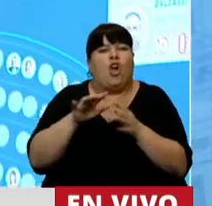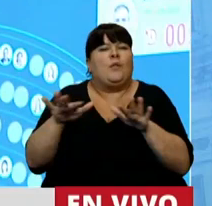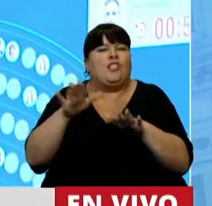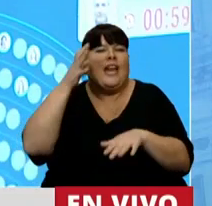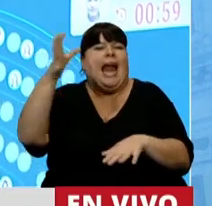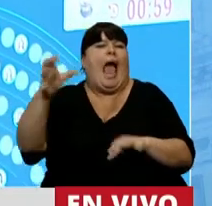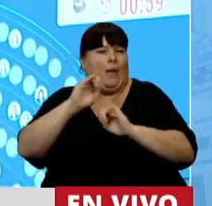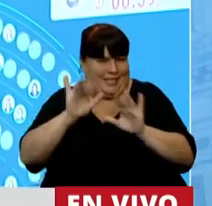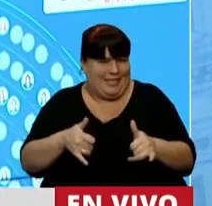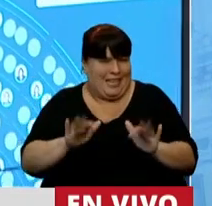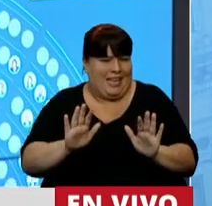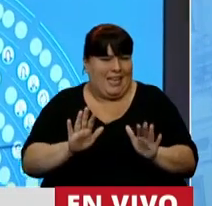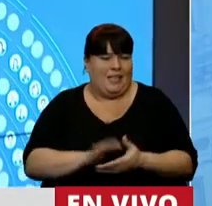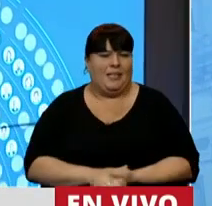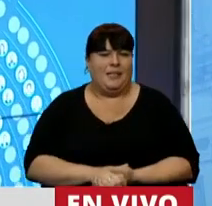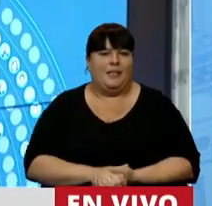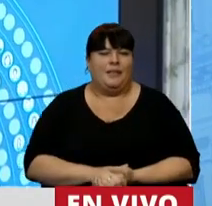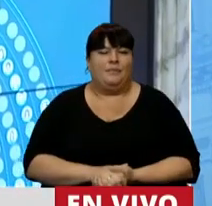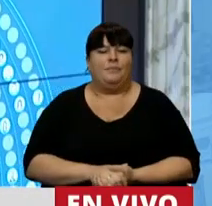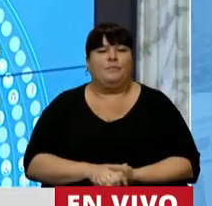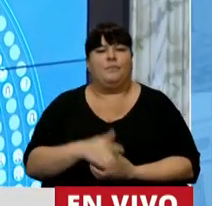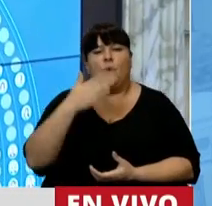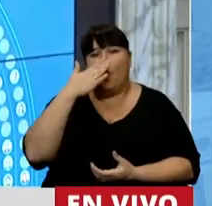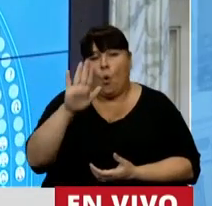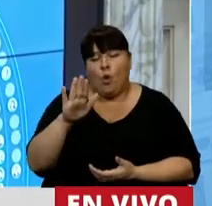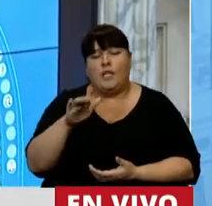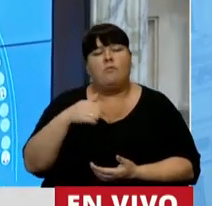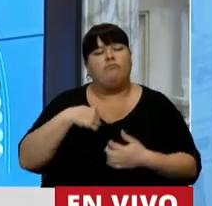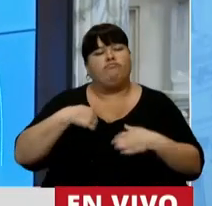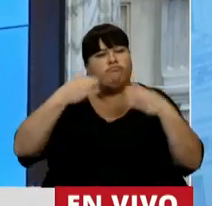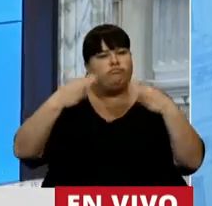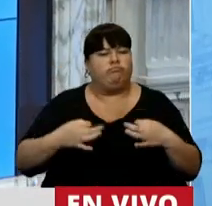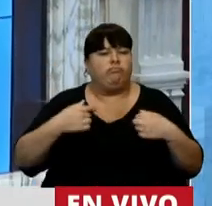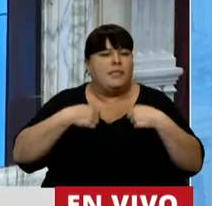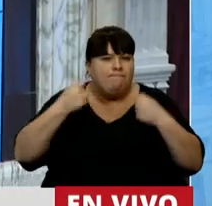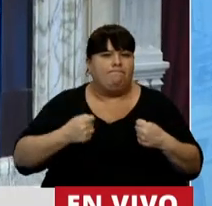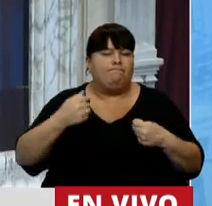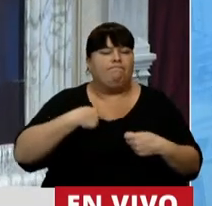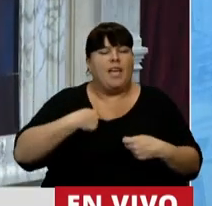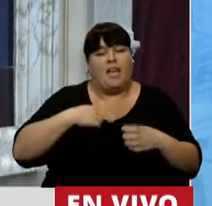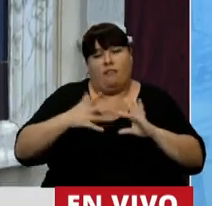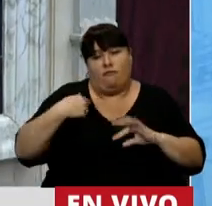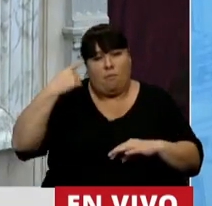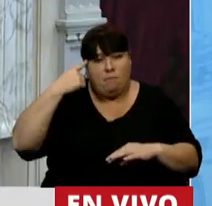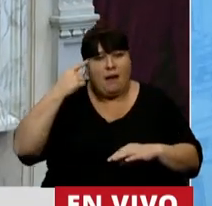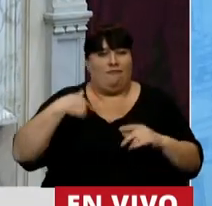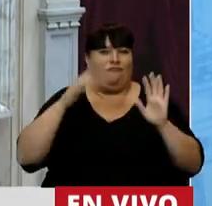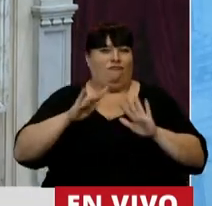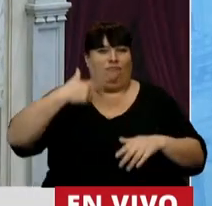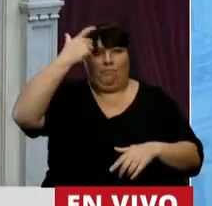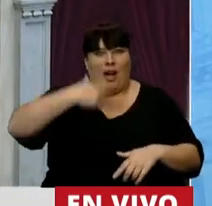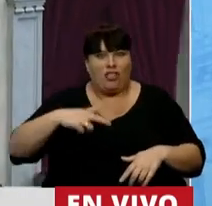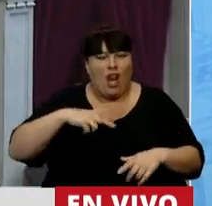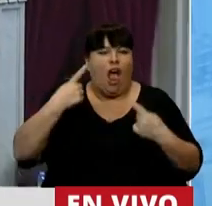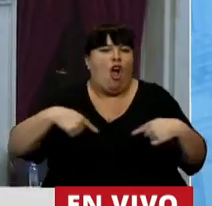obviamente extremas, señor presidente. Finalmente, con la convicción que me otorga mi principio, mi formación